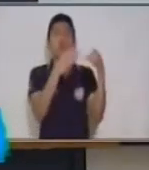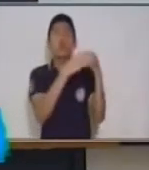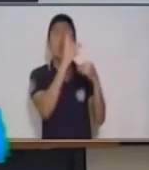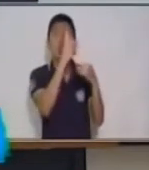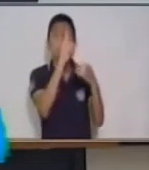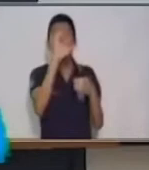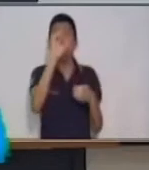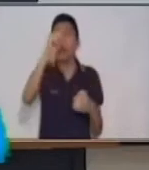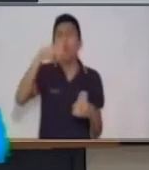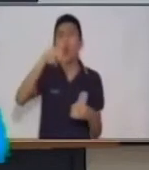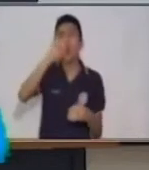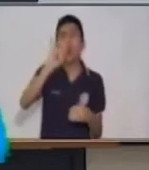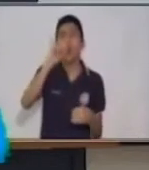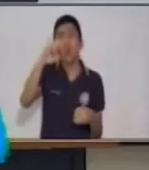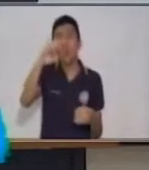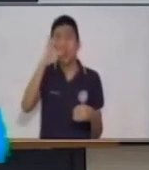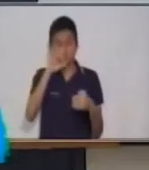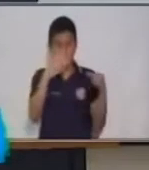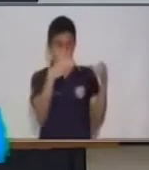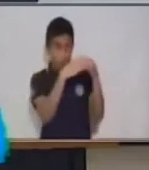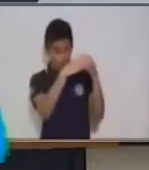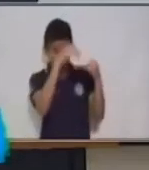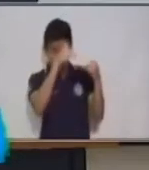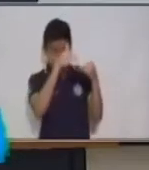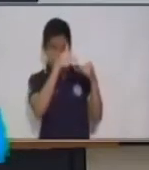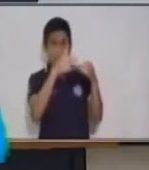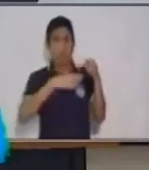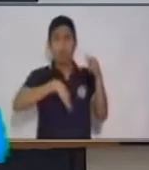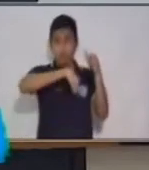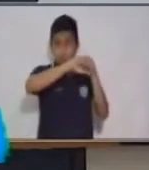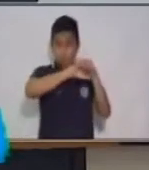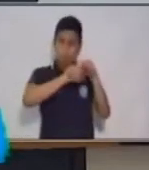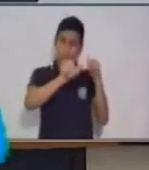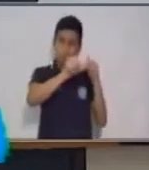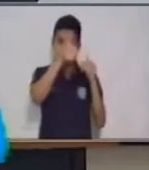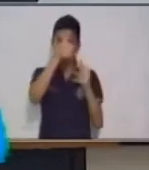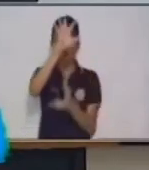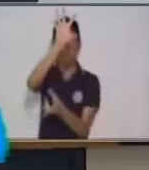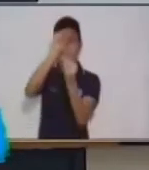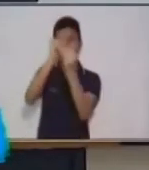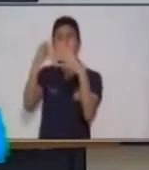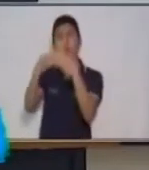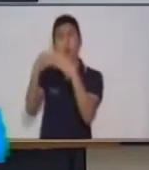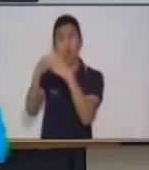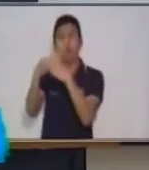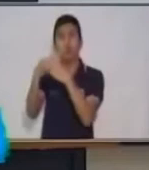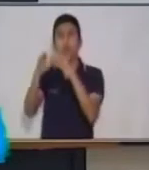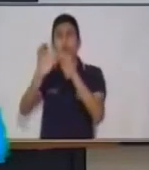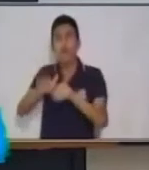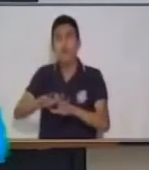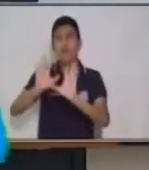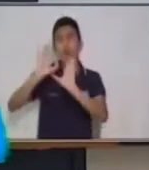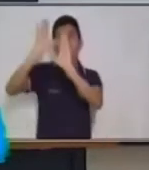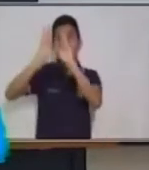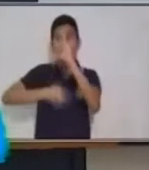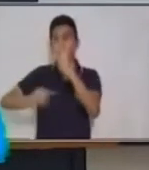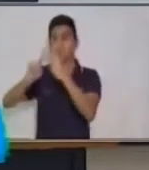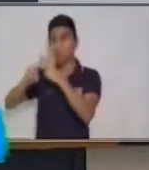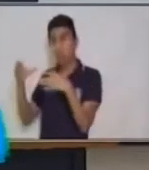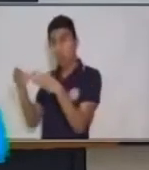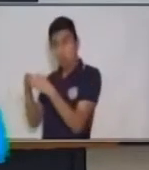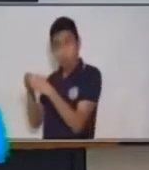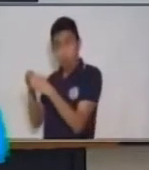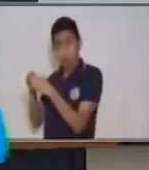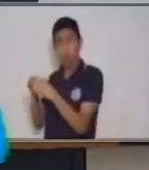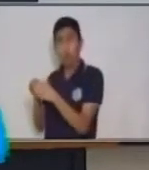conjuntos? ¡Ah! A ver si me puedes apoyar. Muy bien, van a ser todos esos números